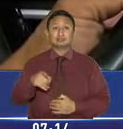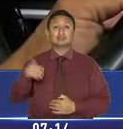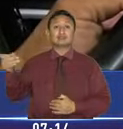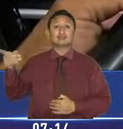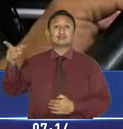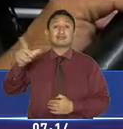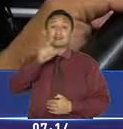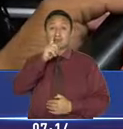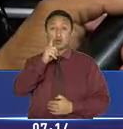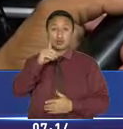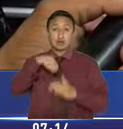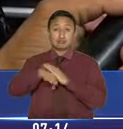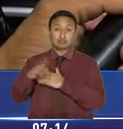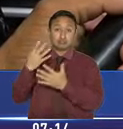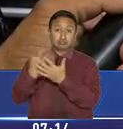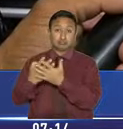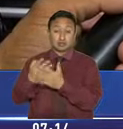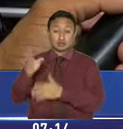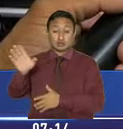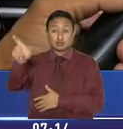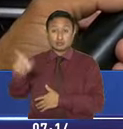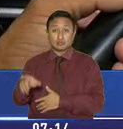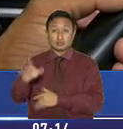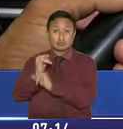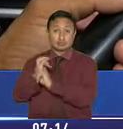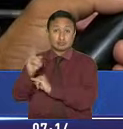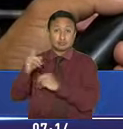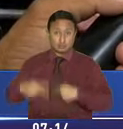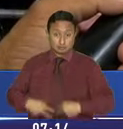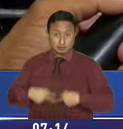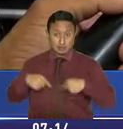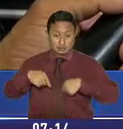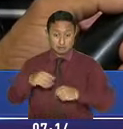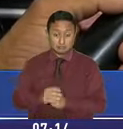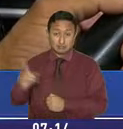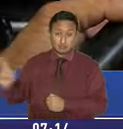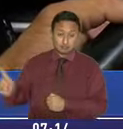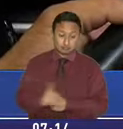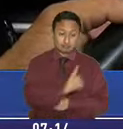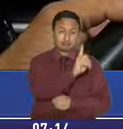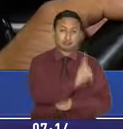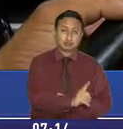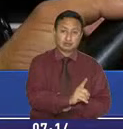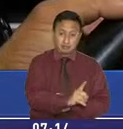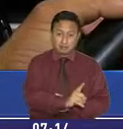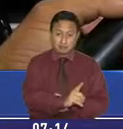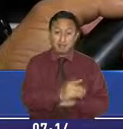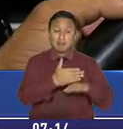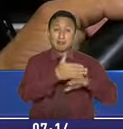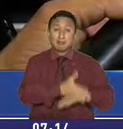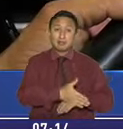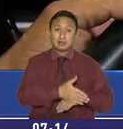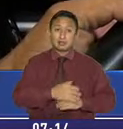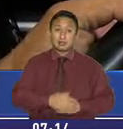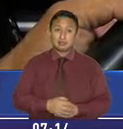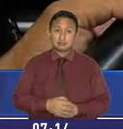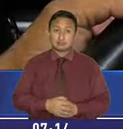la vida del ingeniero Jorge Glass, lo sacaron del centro. Consecuentemente, encaja y es procedente esta